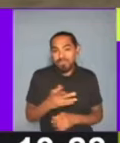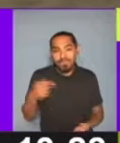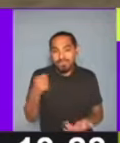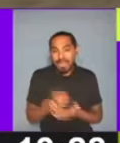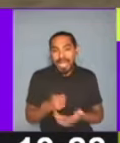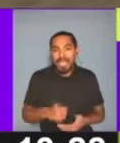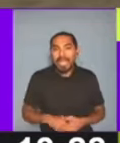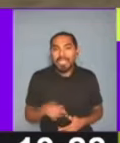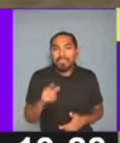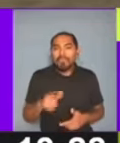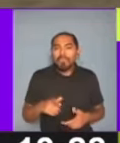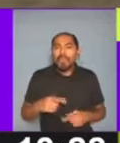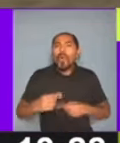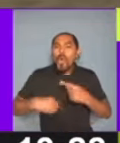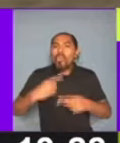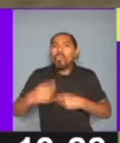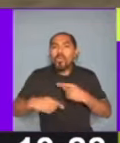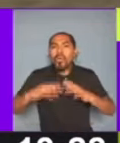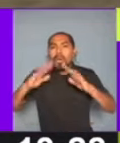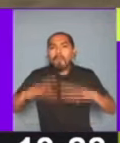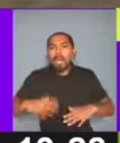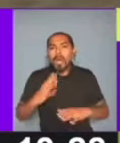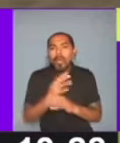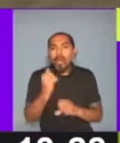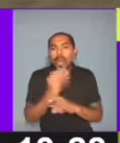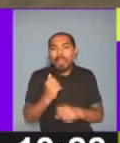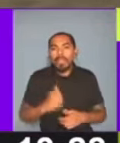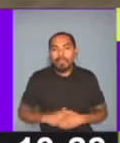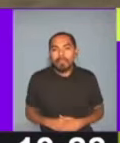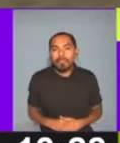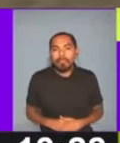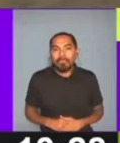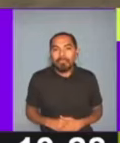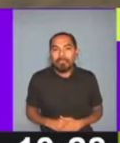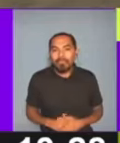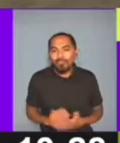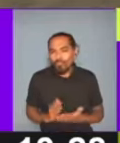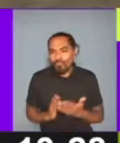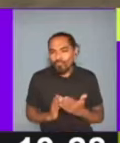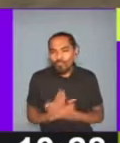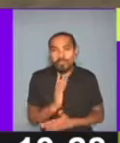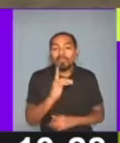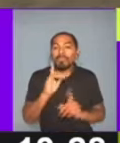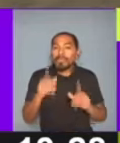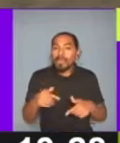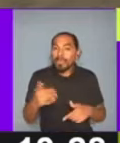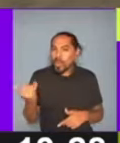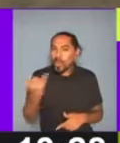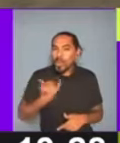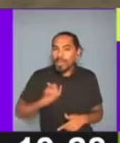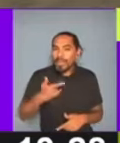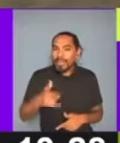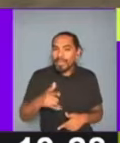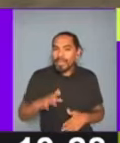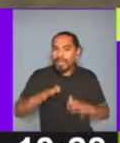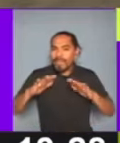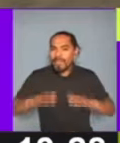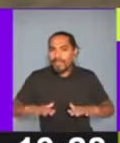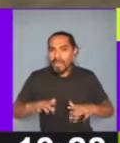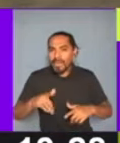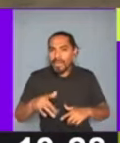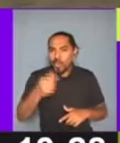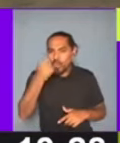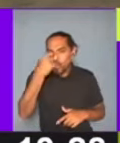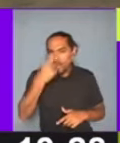por tiempo indeterminado, porque esa es la otra situación que también la constatamos con otra fuente, donde se van a mantener firme, por lo menos en el